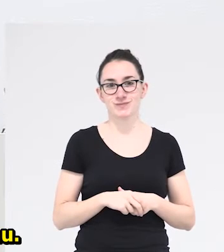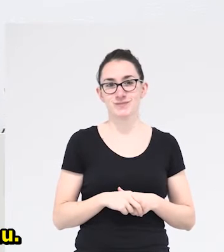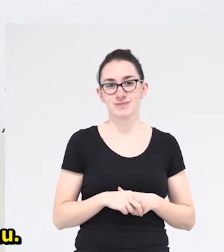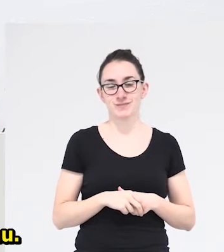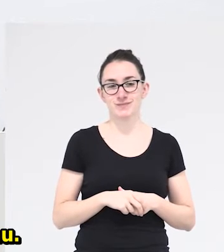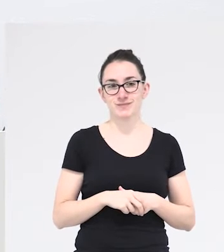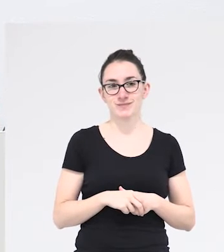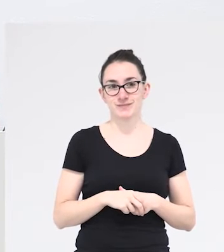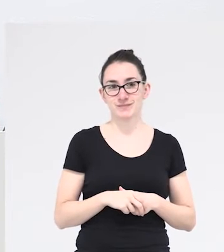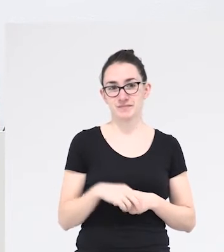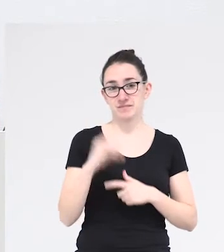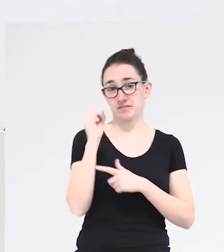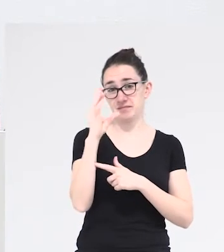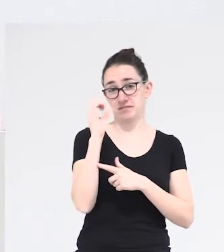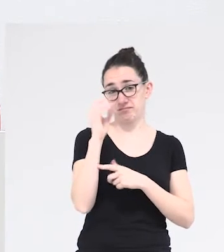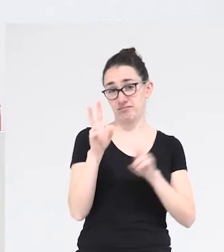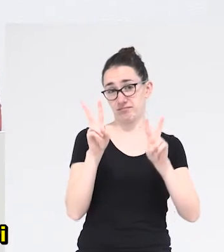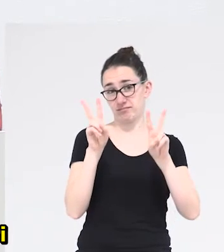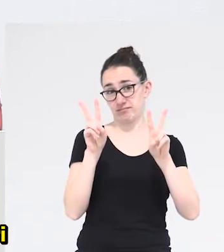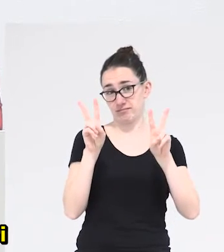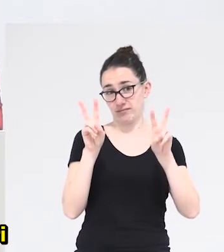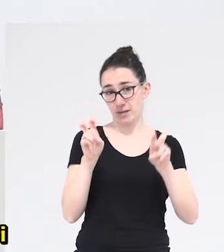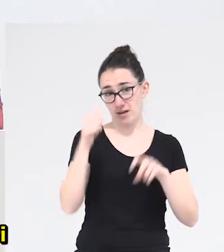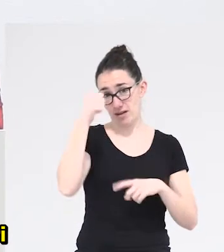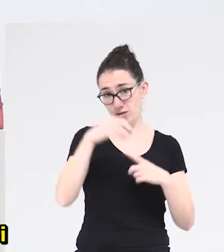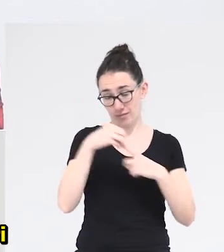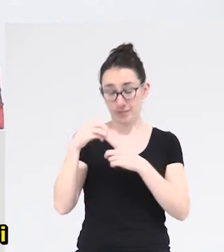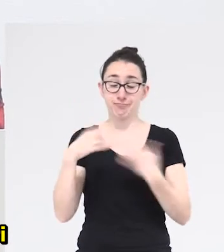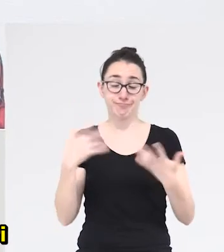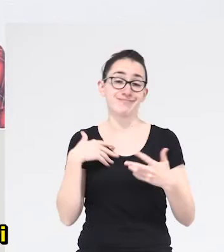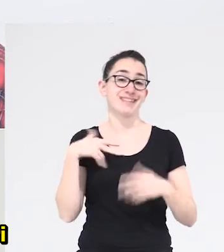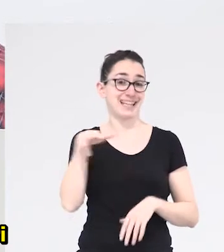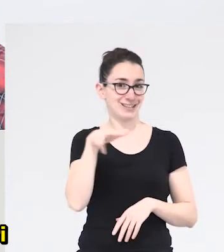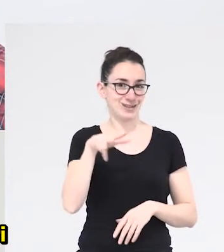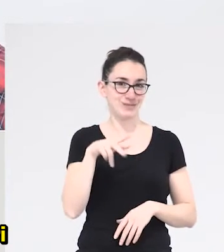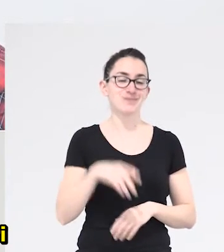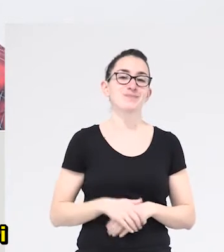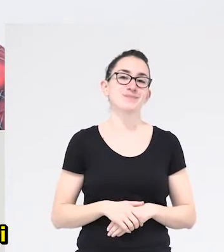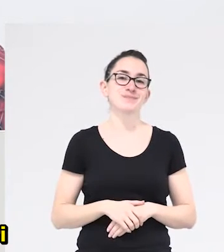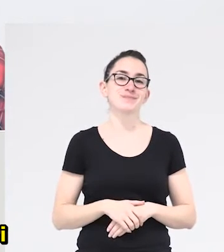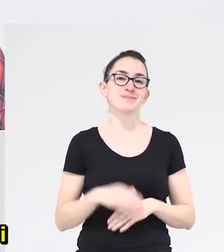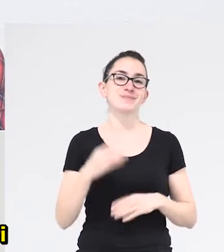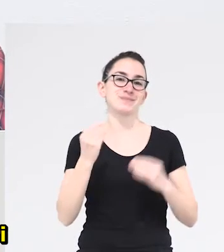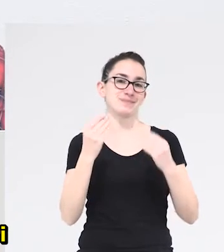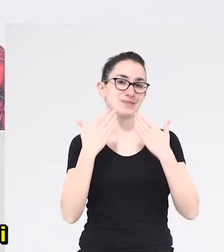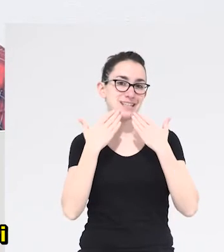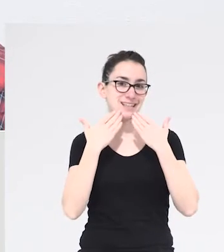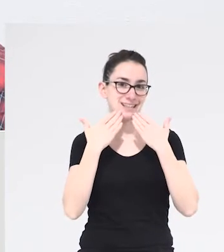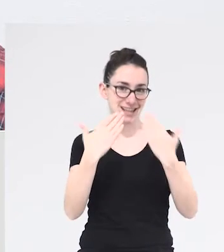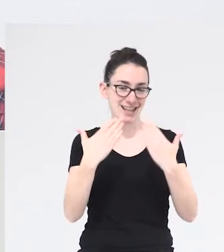heteropatriarkatuaren jende artean. Bueno, decía que altea eskerrik asko ere emakumeen asamblea